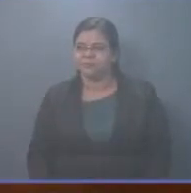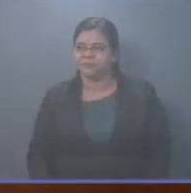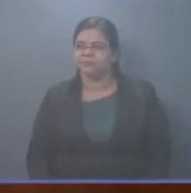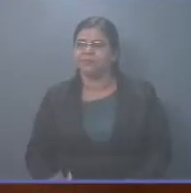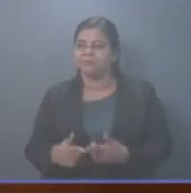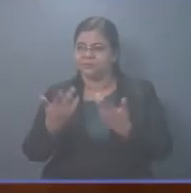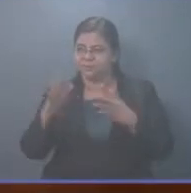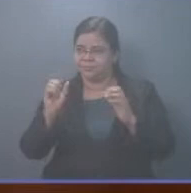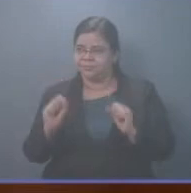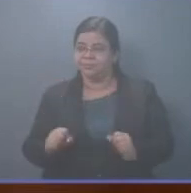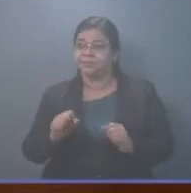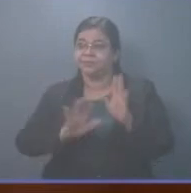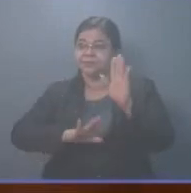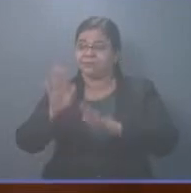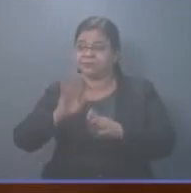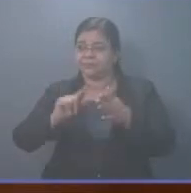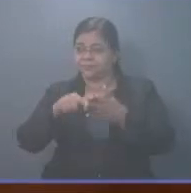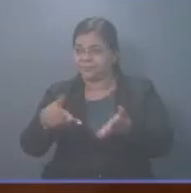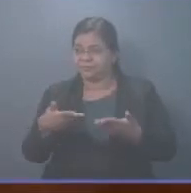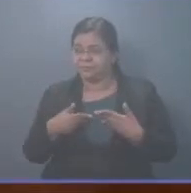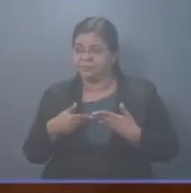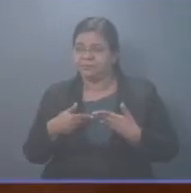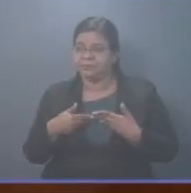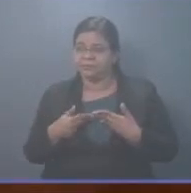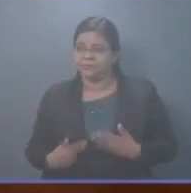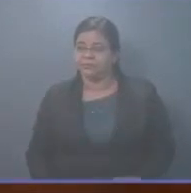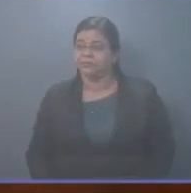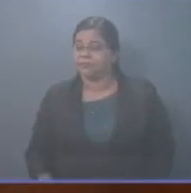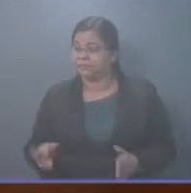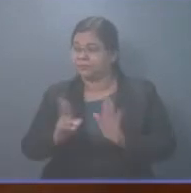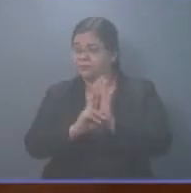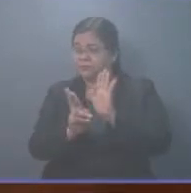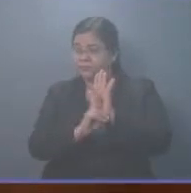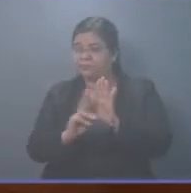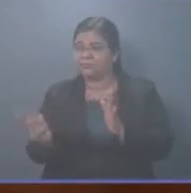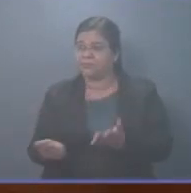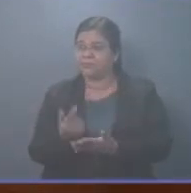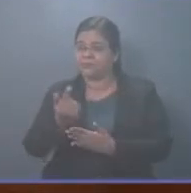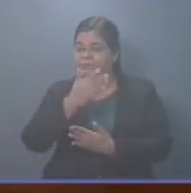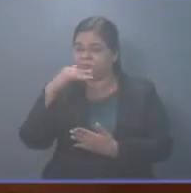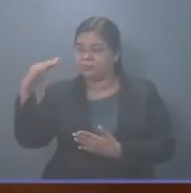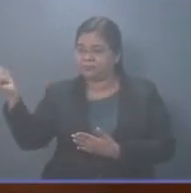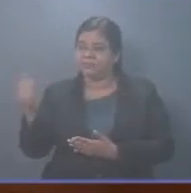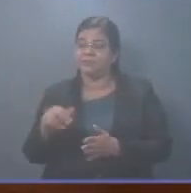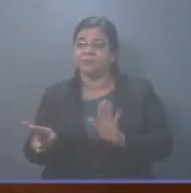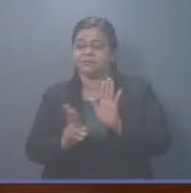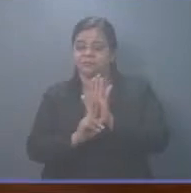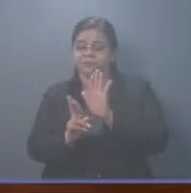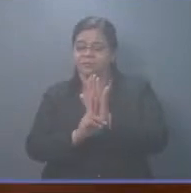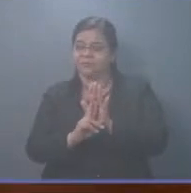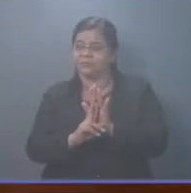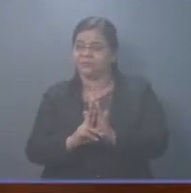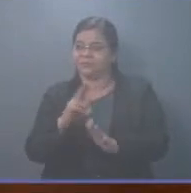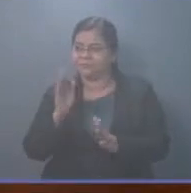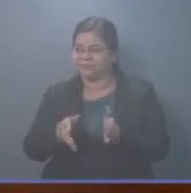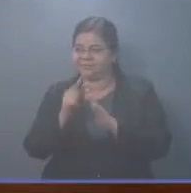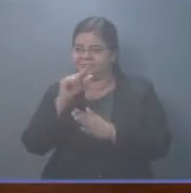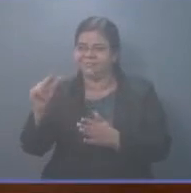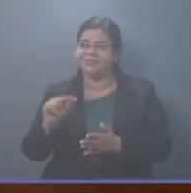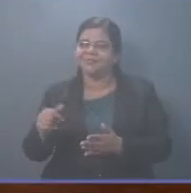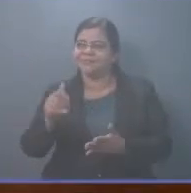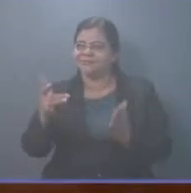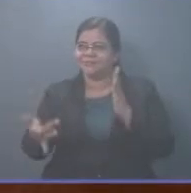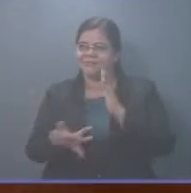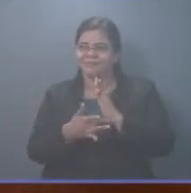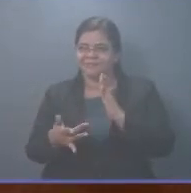podrán participar con derecho a voz pero no a voto un representante de la Universidad de El Salvador y un representante de las universidades e institutos técnicos